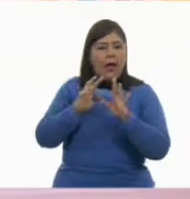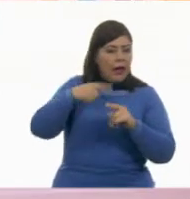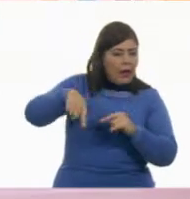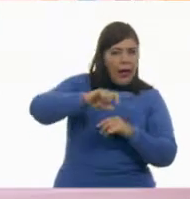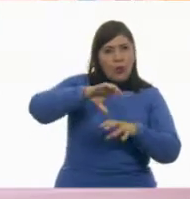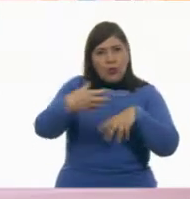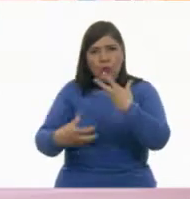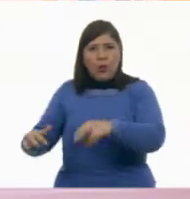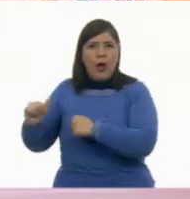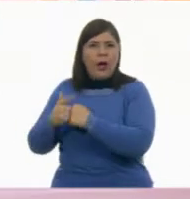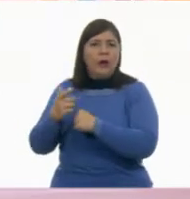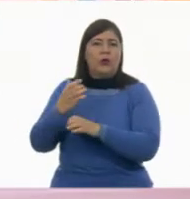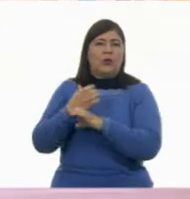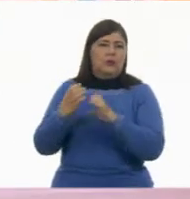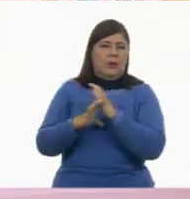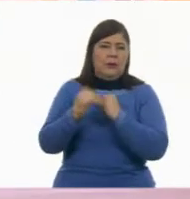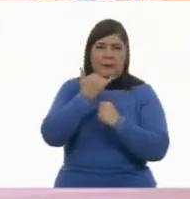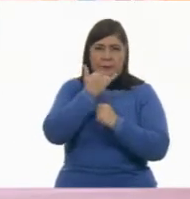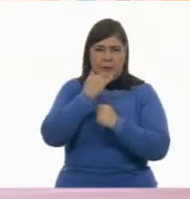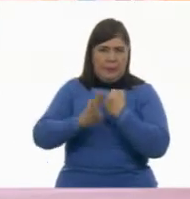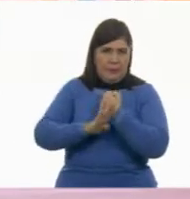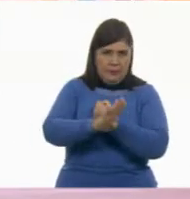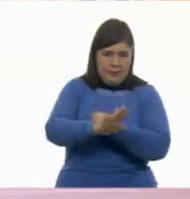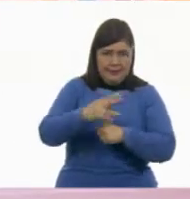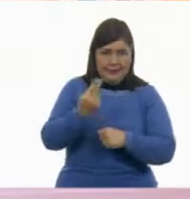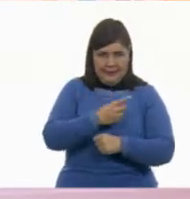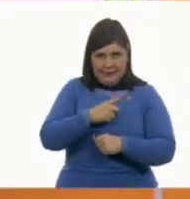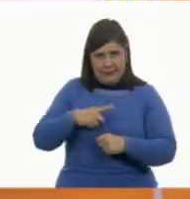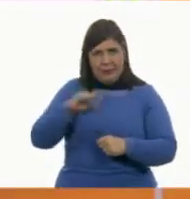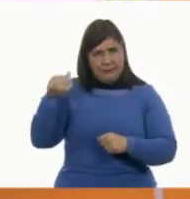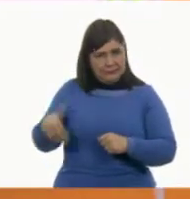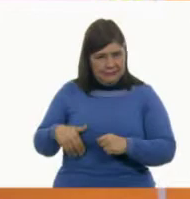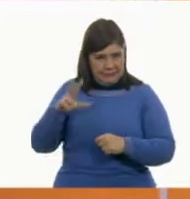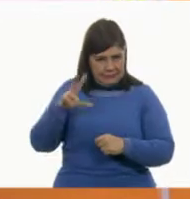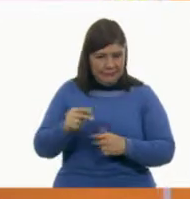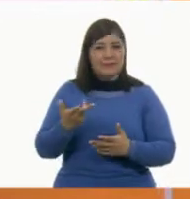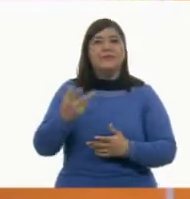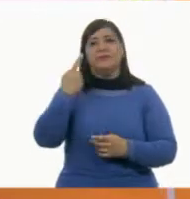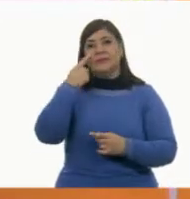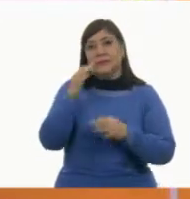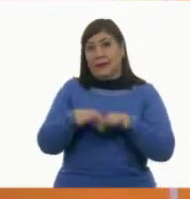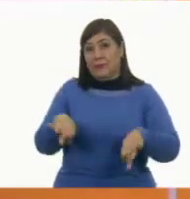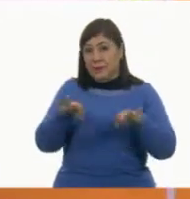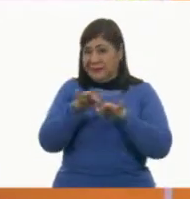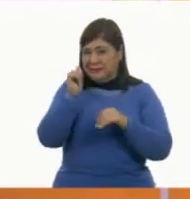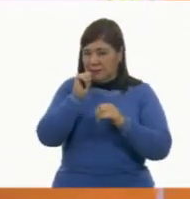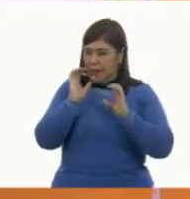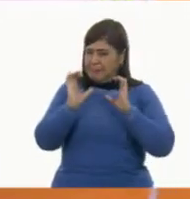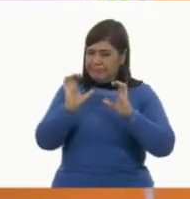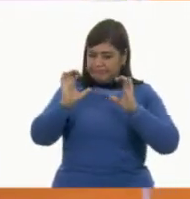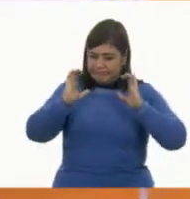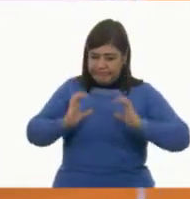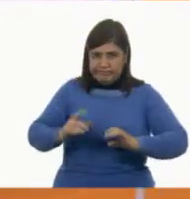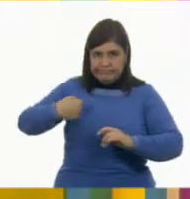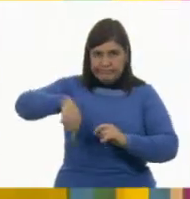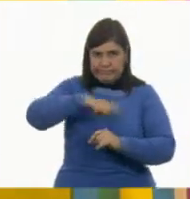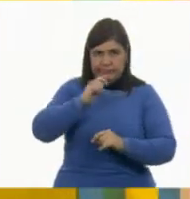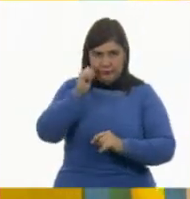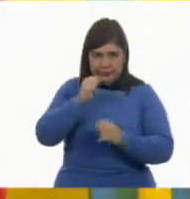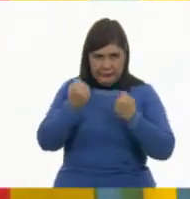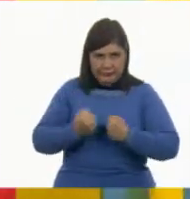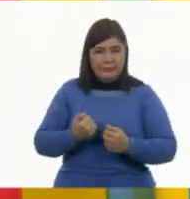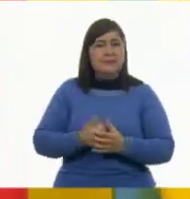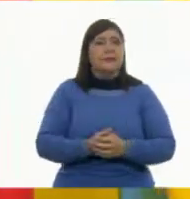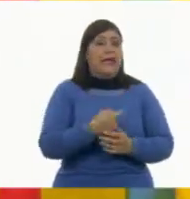nos pueda caer o que nos pueda lastimar. ¿De acuerdo, chicos? Recordemos que siempre es importante la seguridad. Entonces, en este momento, niñas y